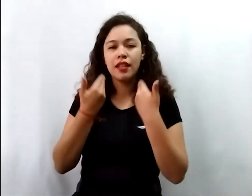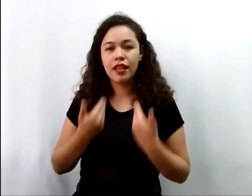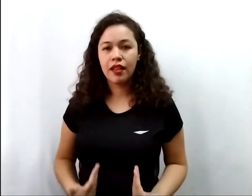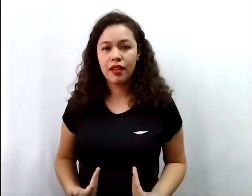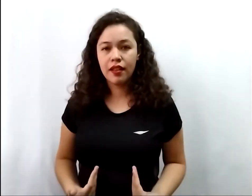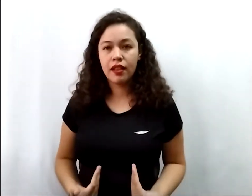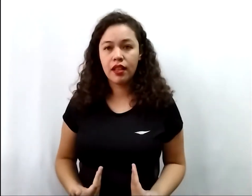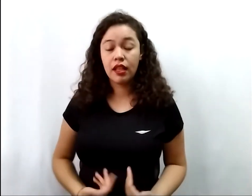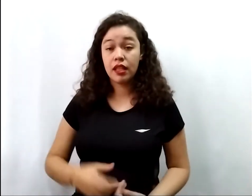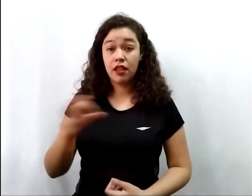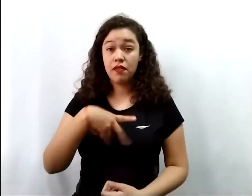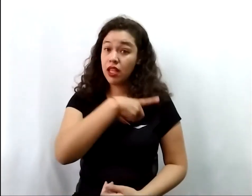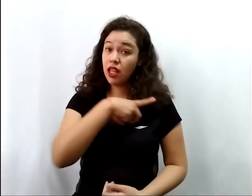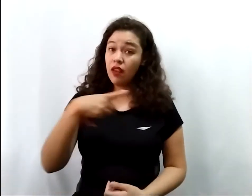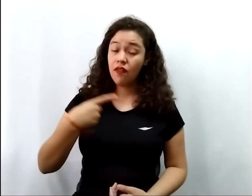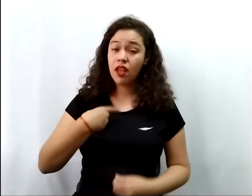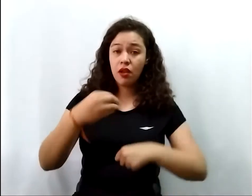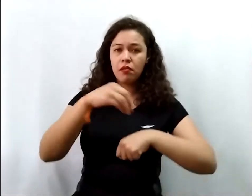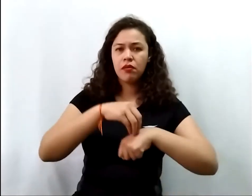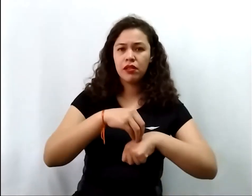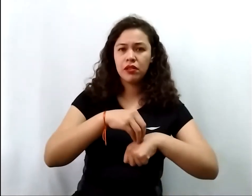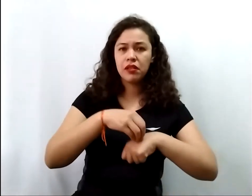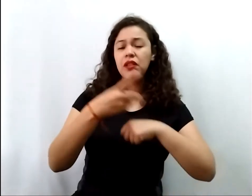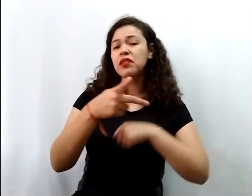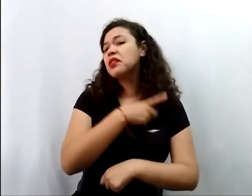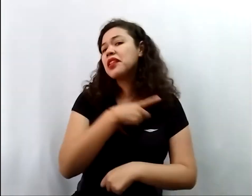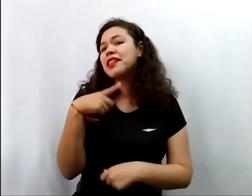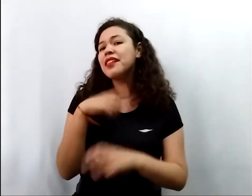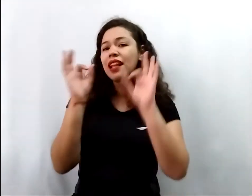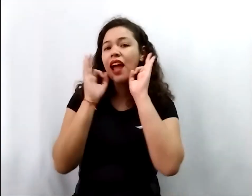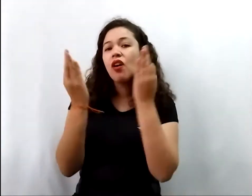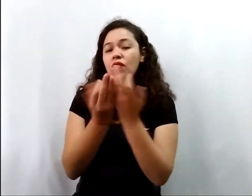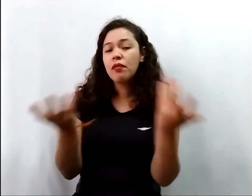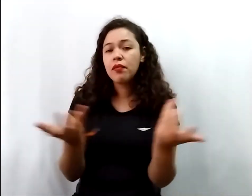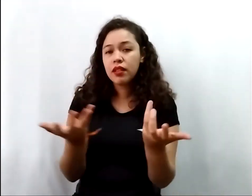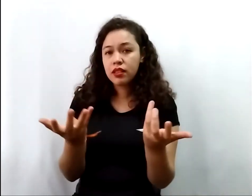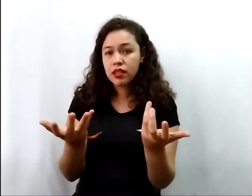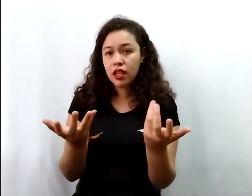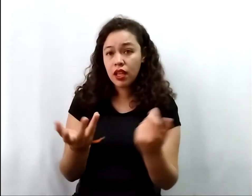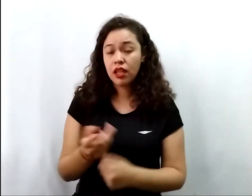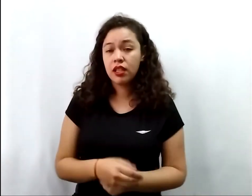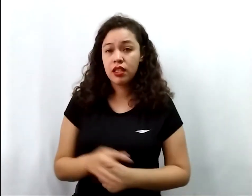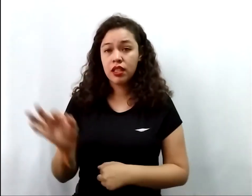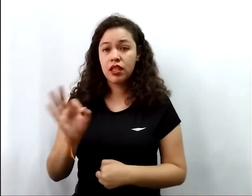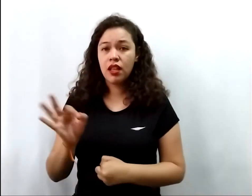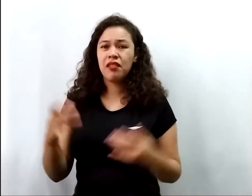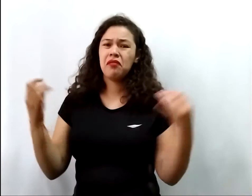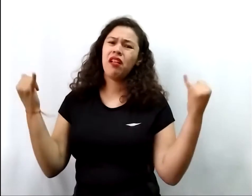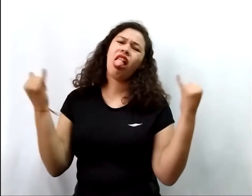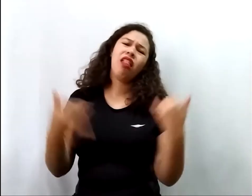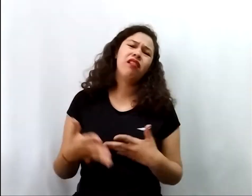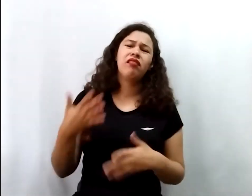pongan deberes, tú decides cómo lo vas a hacer. Si cargarlo como un peso o